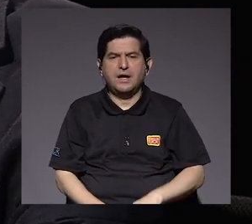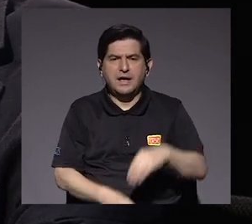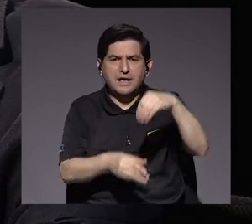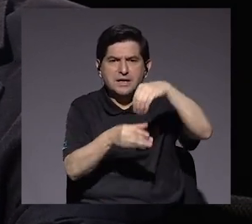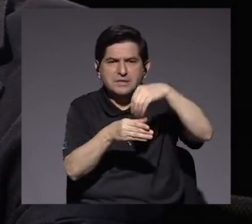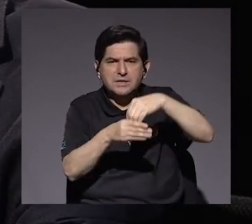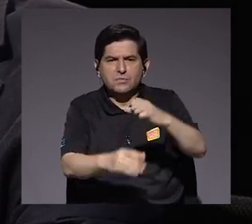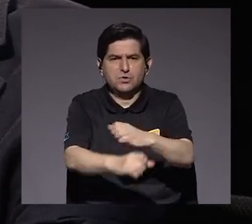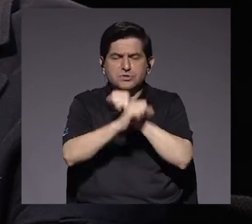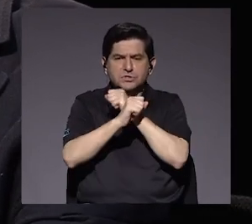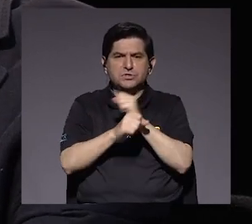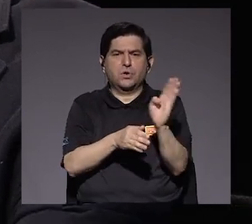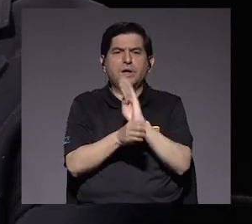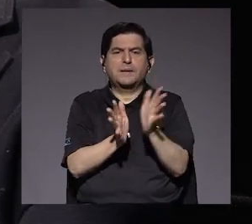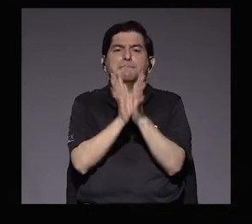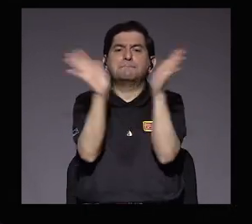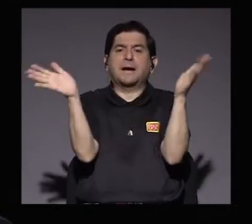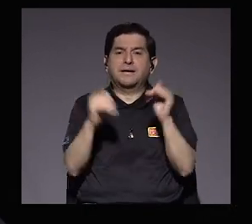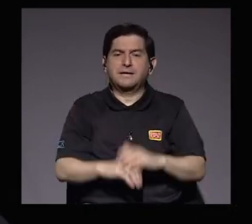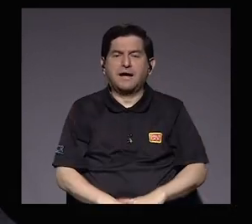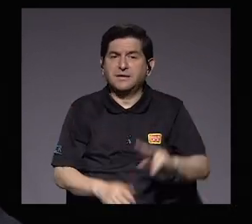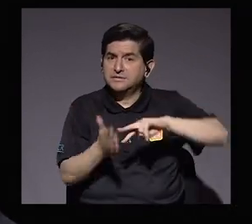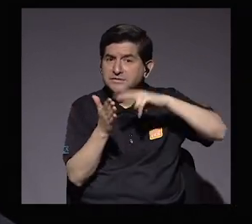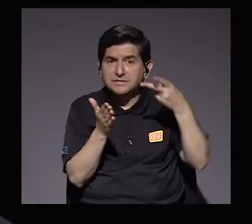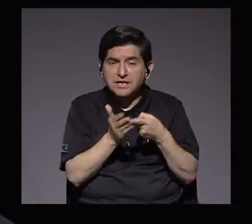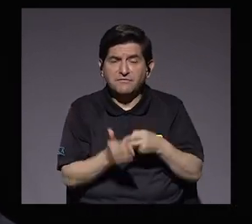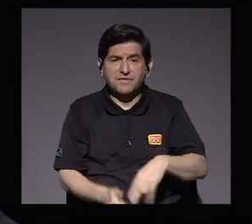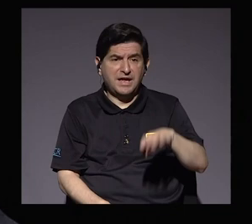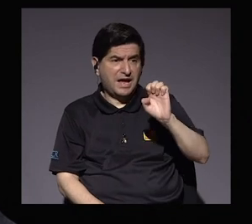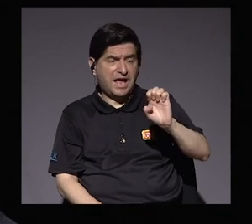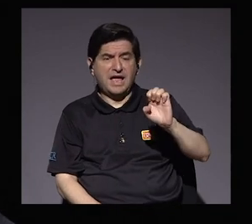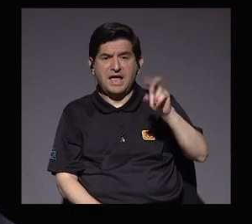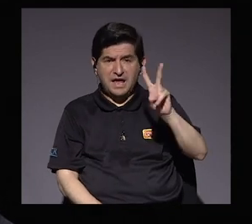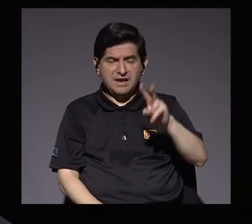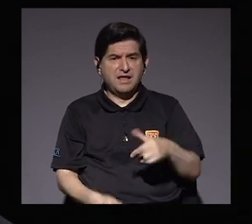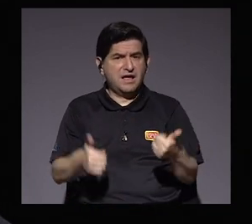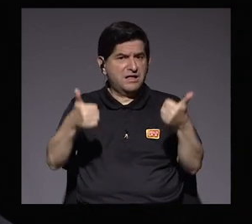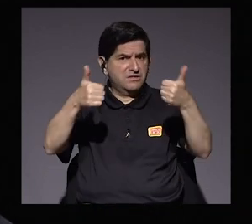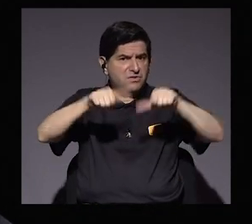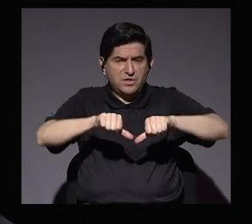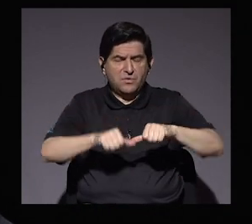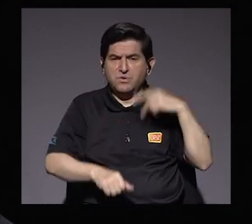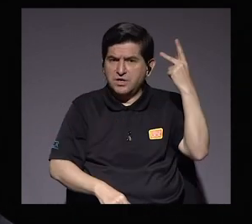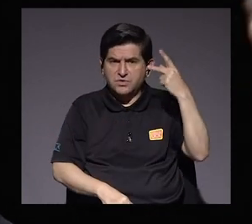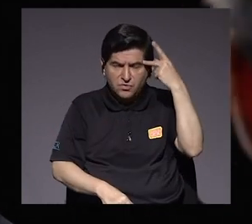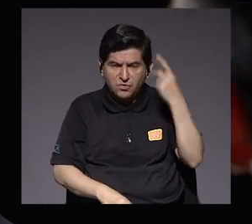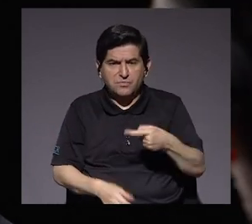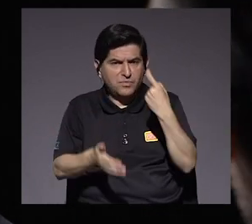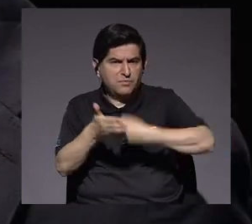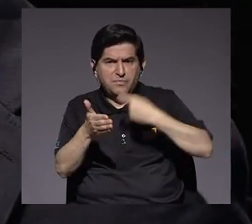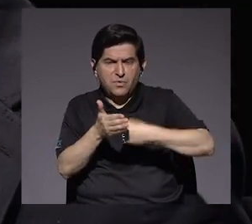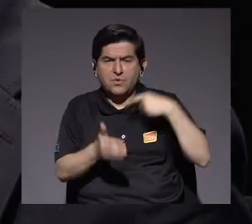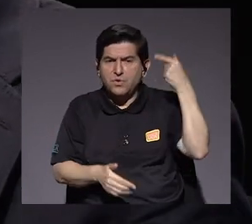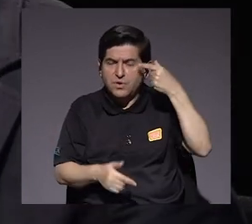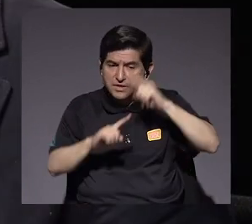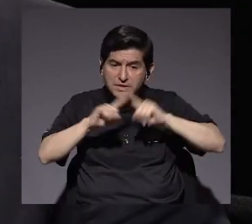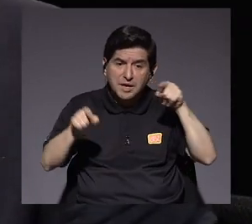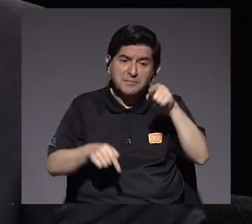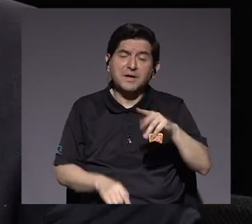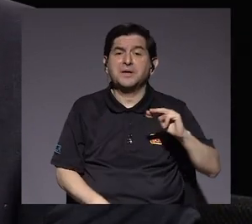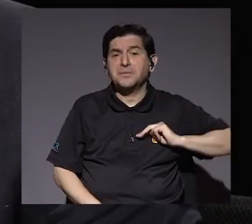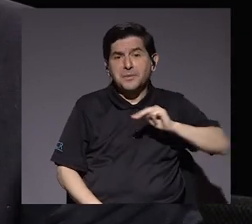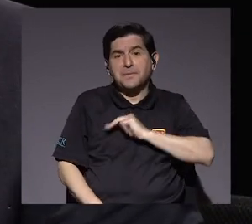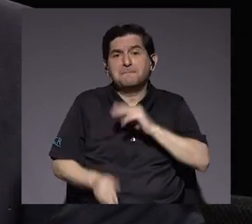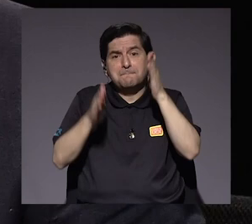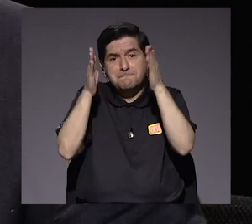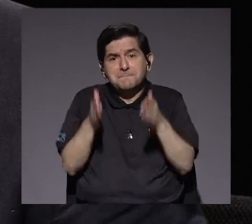en la banca pública. Qué buen análisis, qué bueno. Entonces, esto significa que don Elian tampoco está de acuerdo con la política fiscal en algún momento con gobierno, pero sin embargo ahí está el